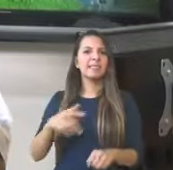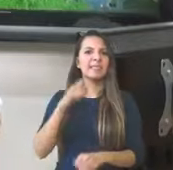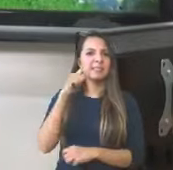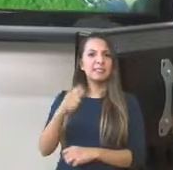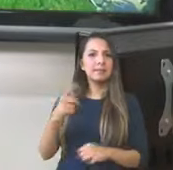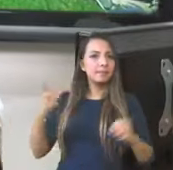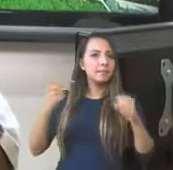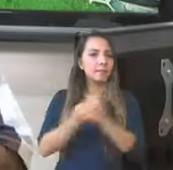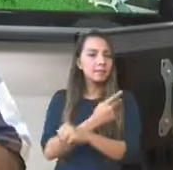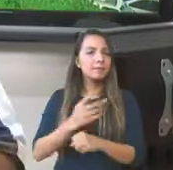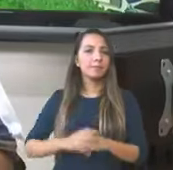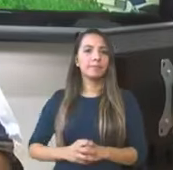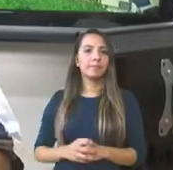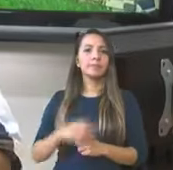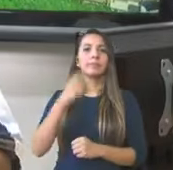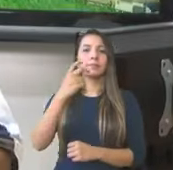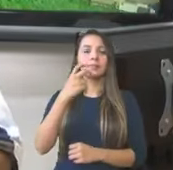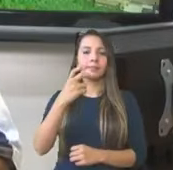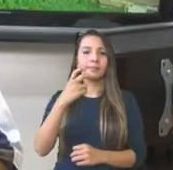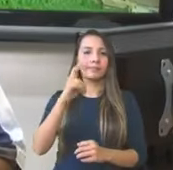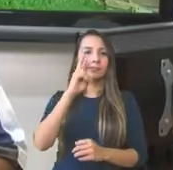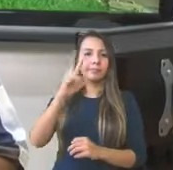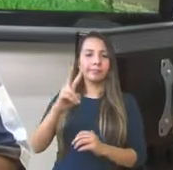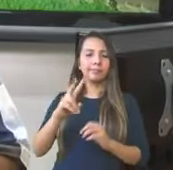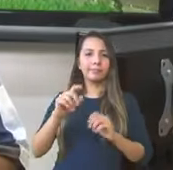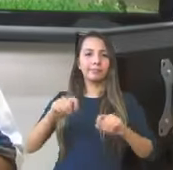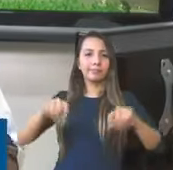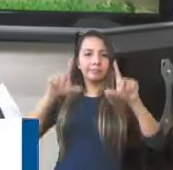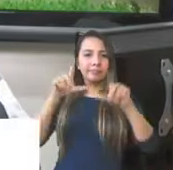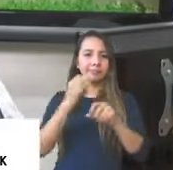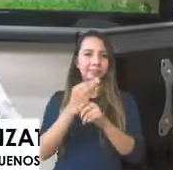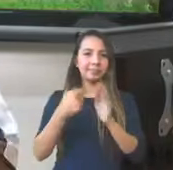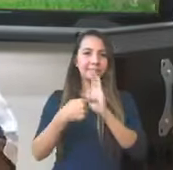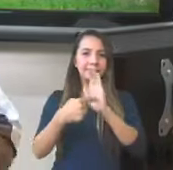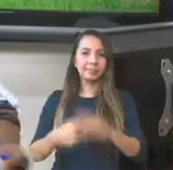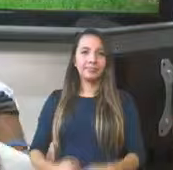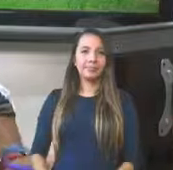generó esto en otros medios? Así se vivió, empezamos.